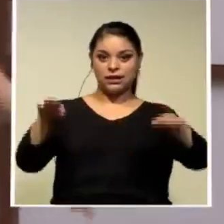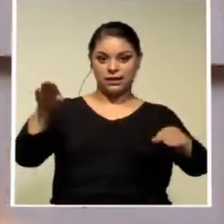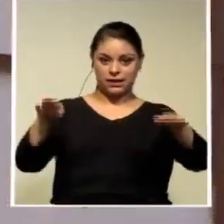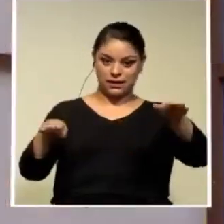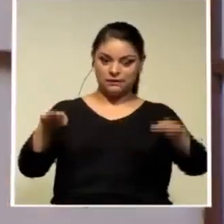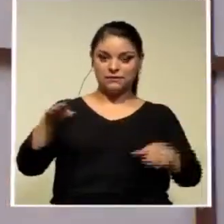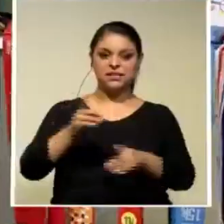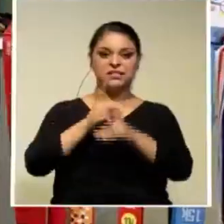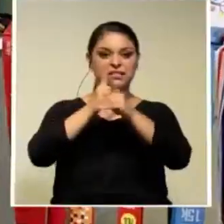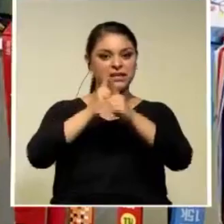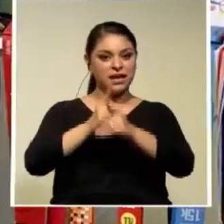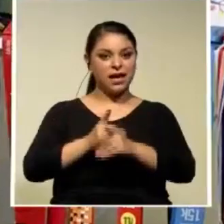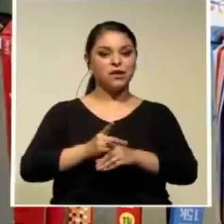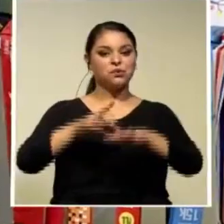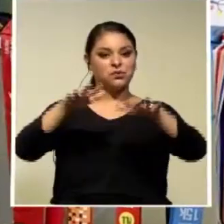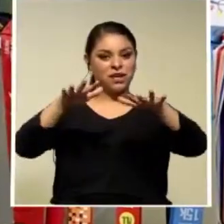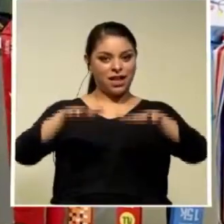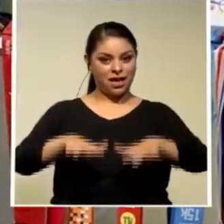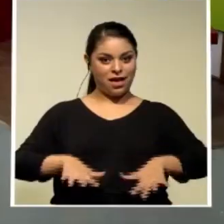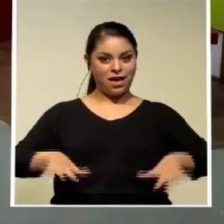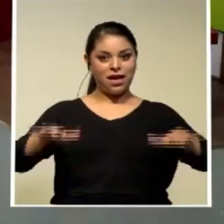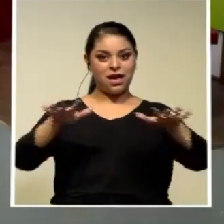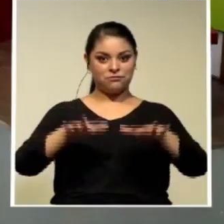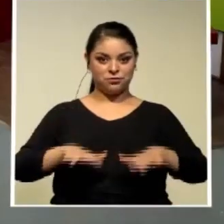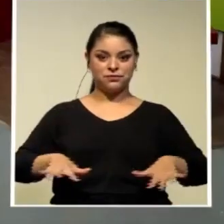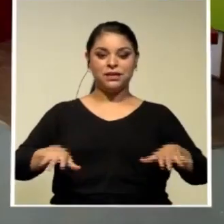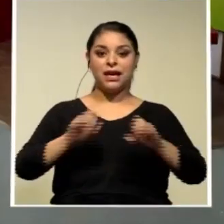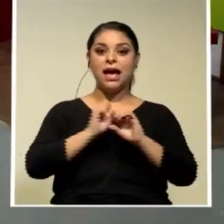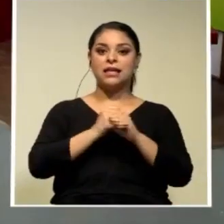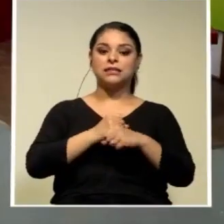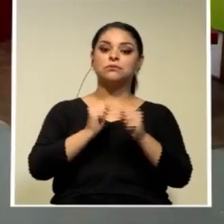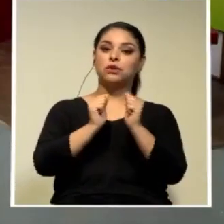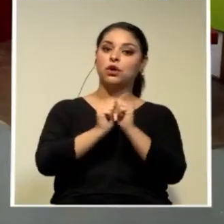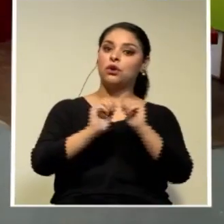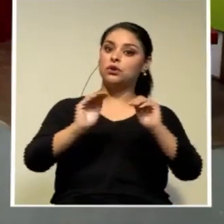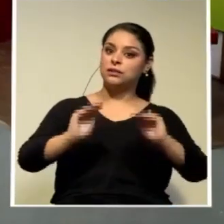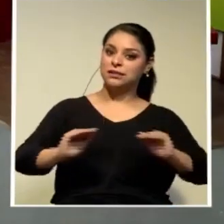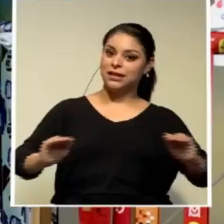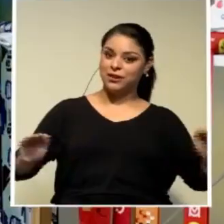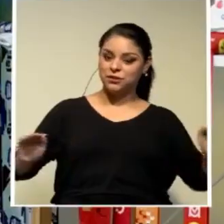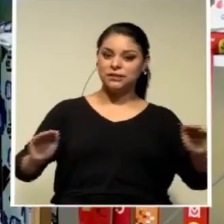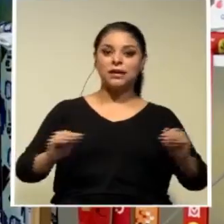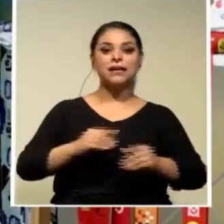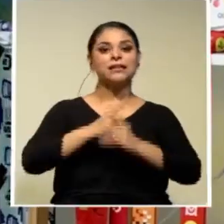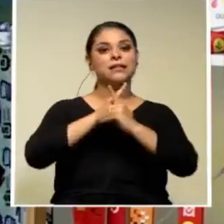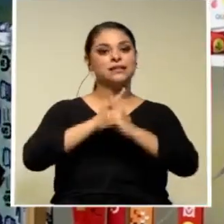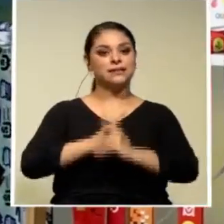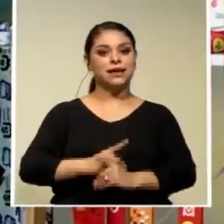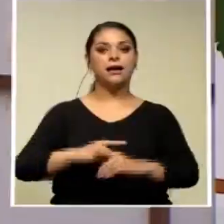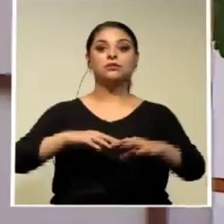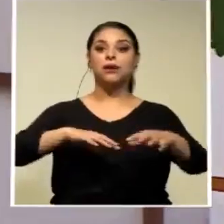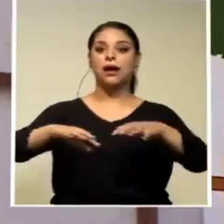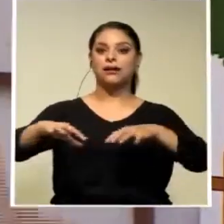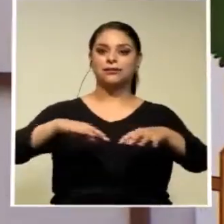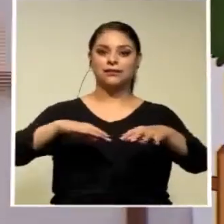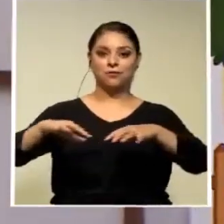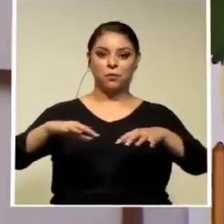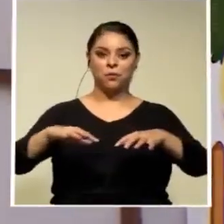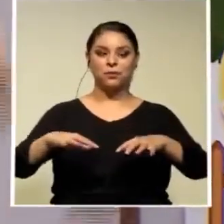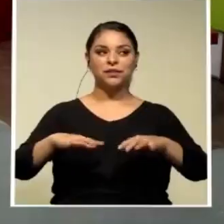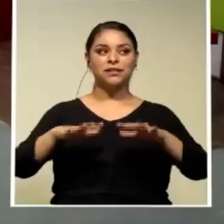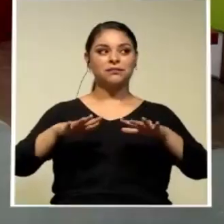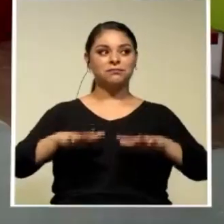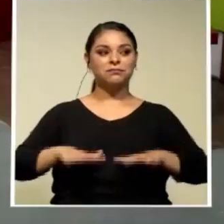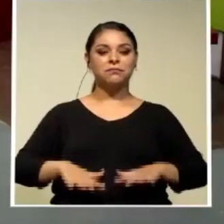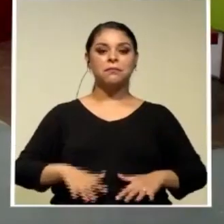descanso, relajamos. Vamos a hacer con los niños y las niñas. Descanso activo. Muy bien. Eso, pausa